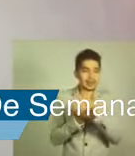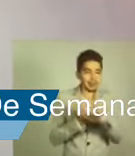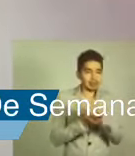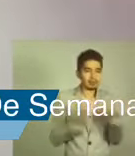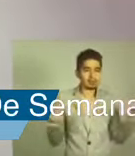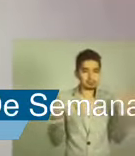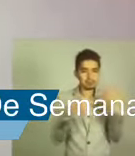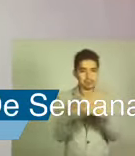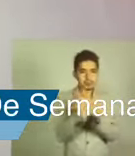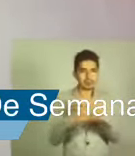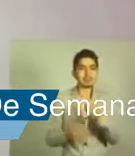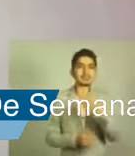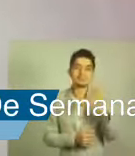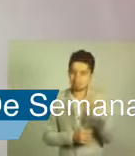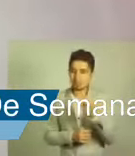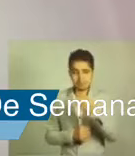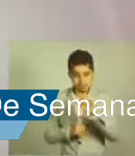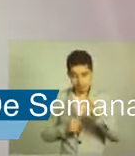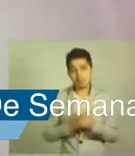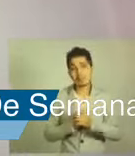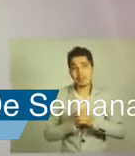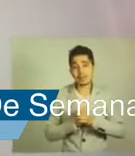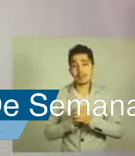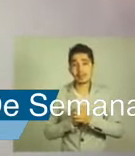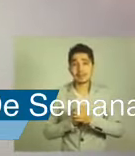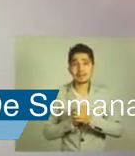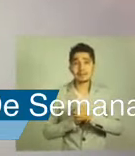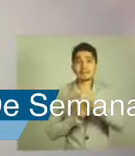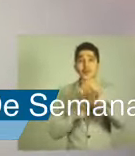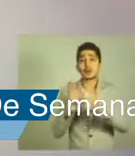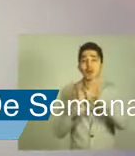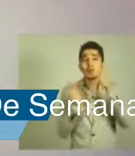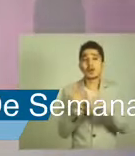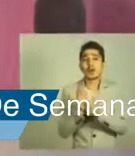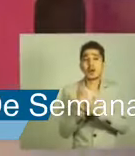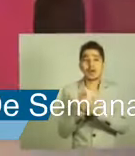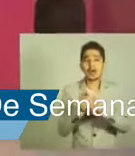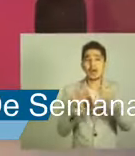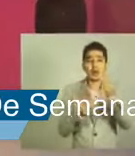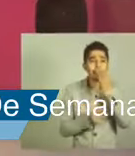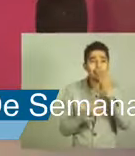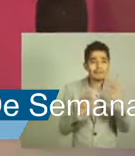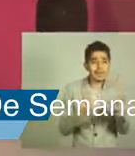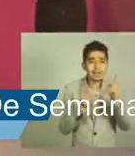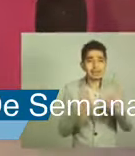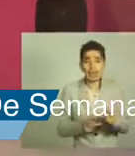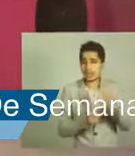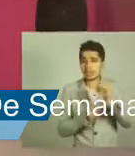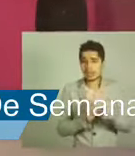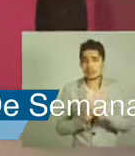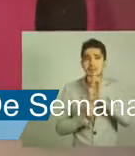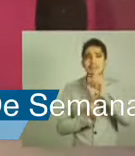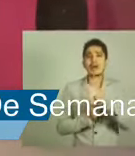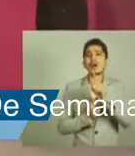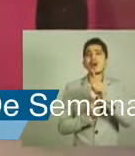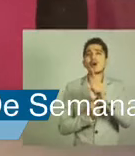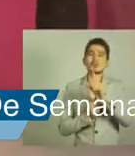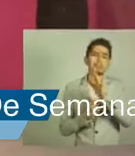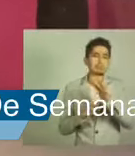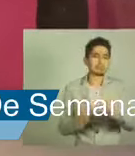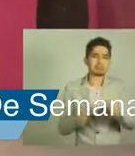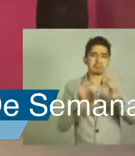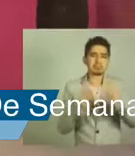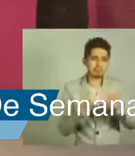Tienen que habilitarla tanto en los lugares que expenden comida y esto, como en los centros comerciales, para